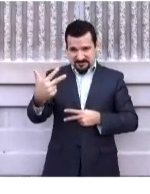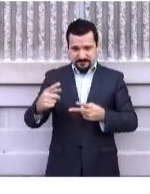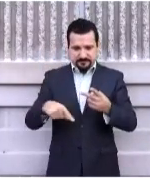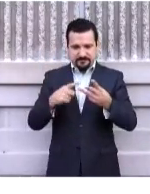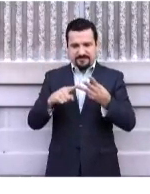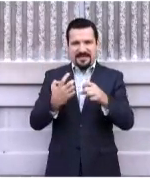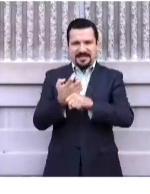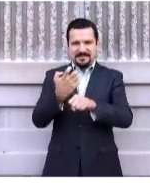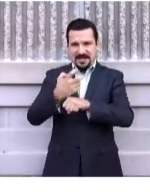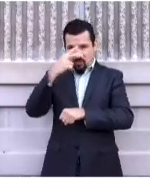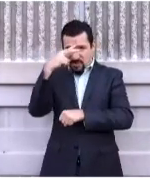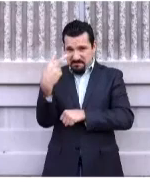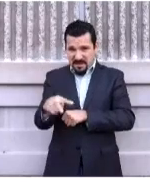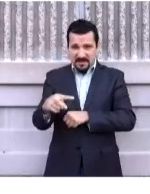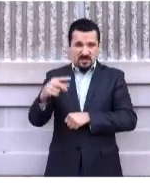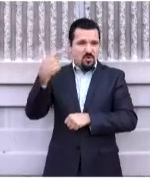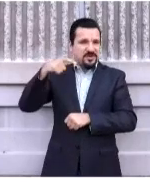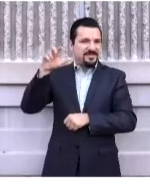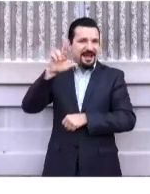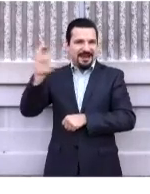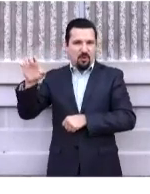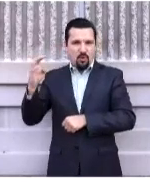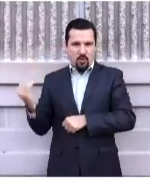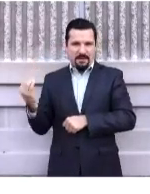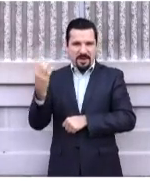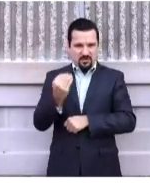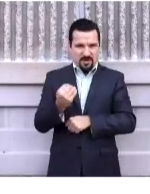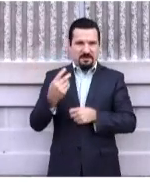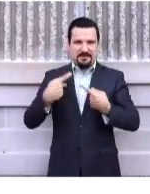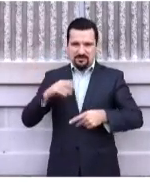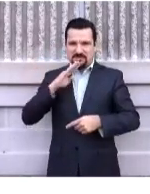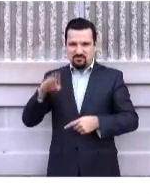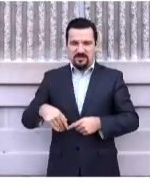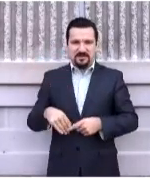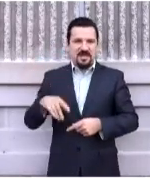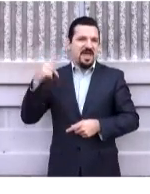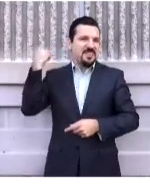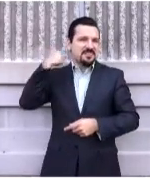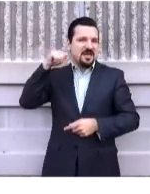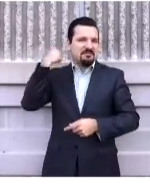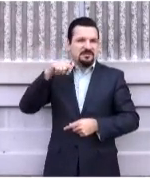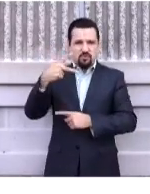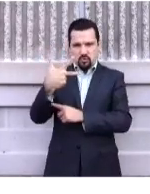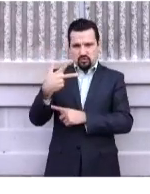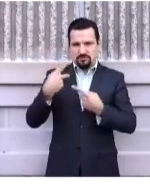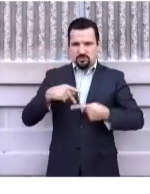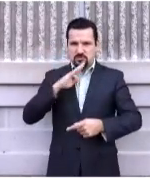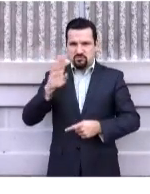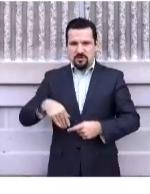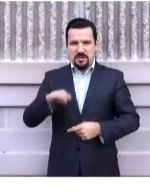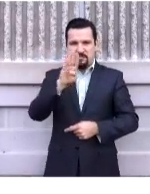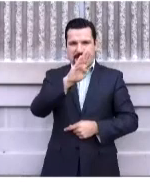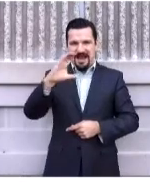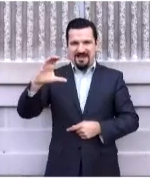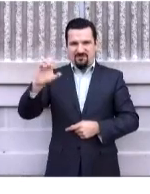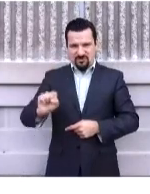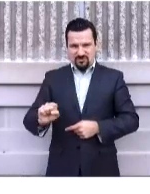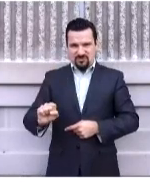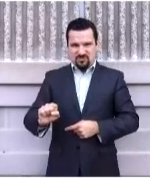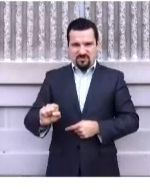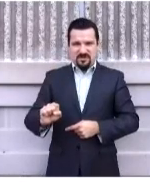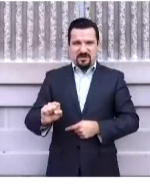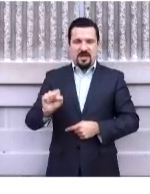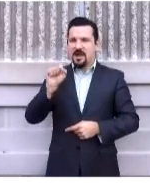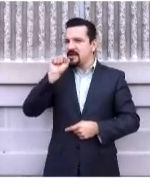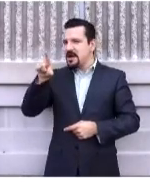el Estado de México y Quintana Roo, 9 cada uno, Tabasco 8, Baja California y Jalisco 7